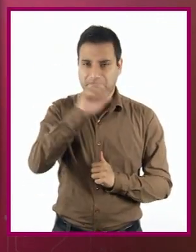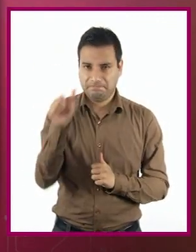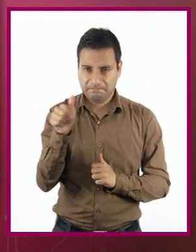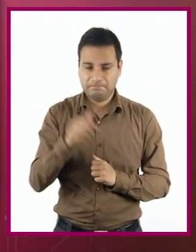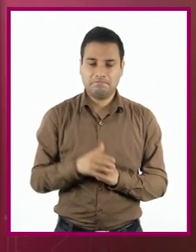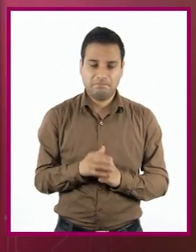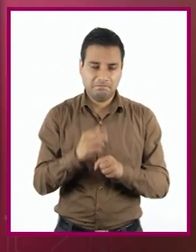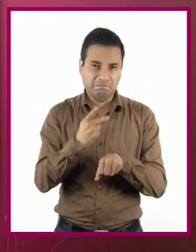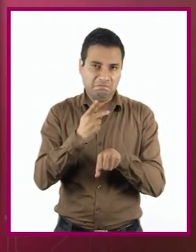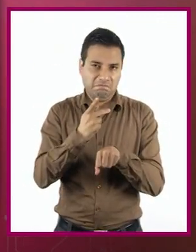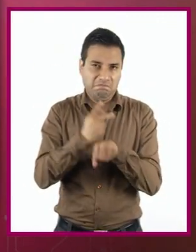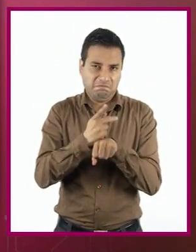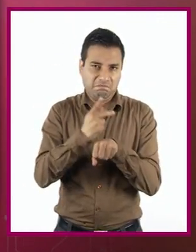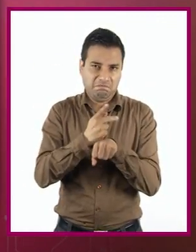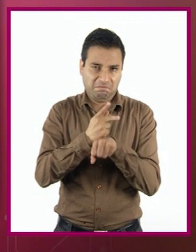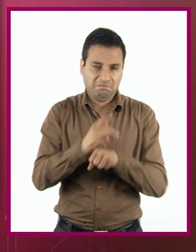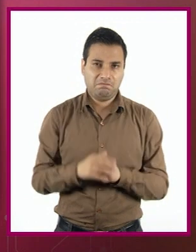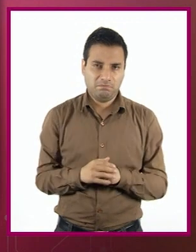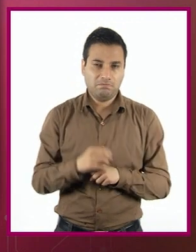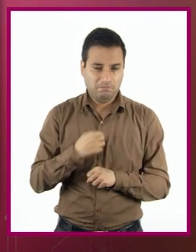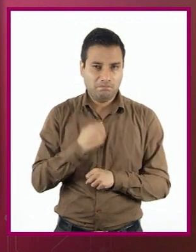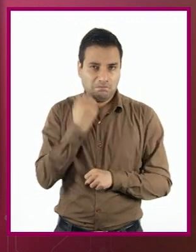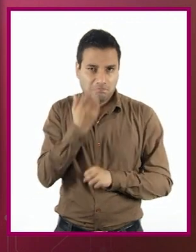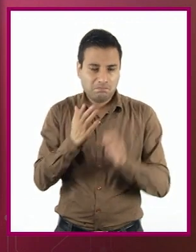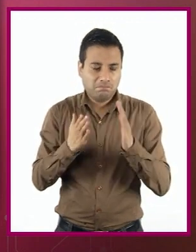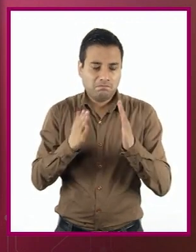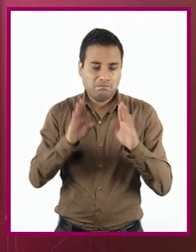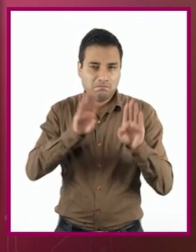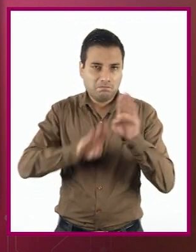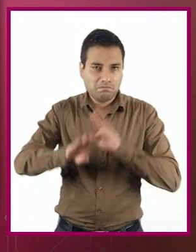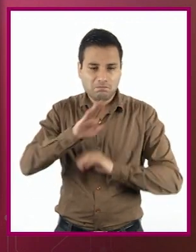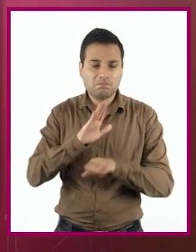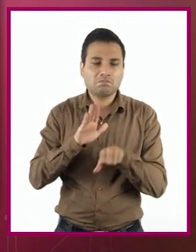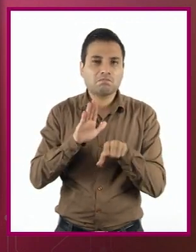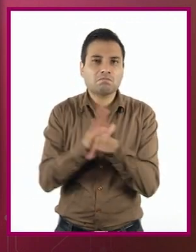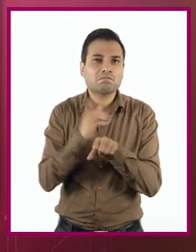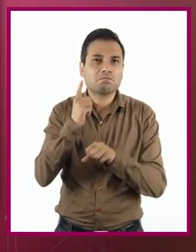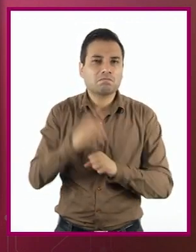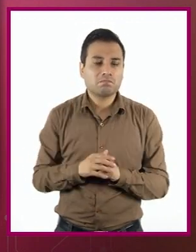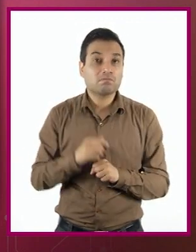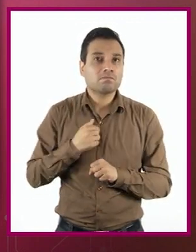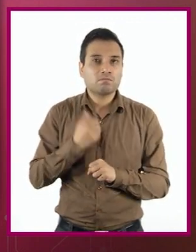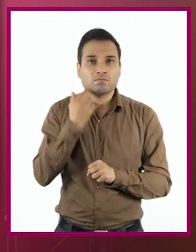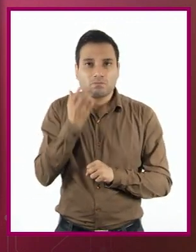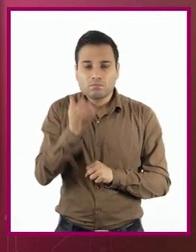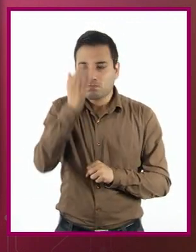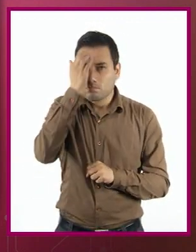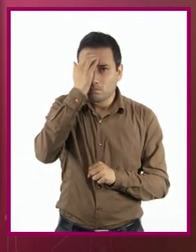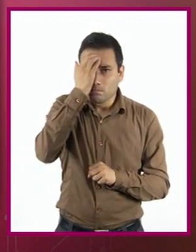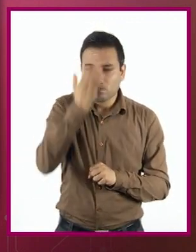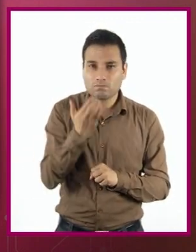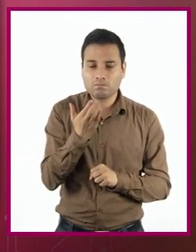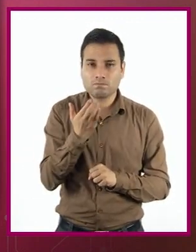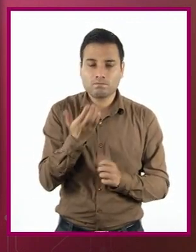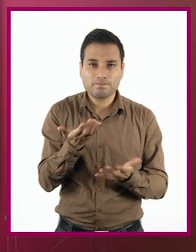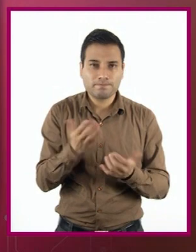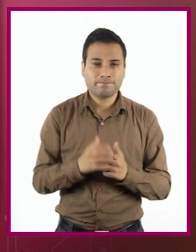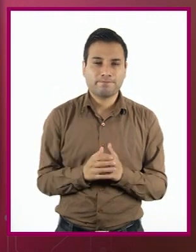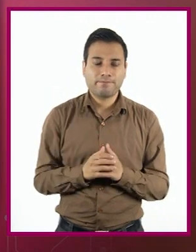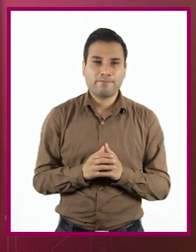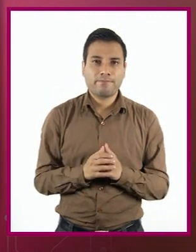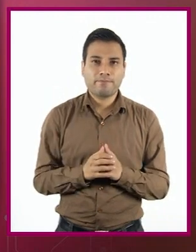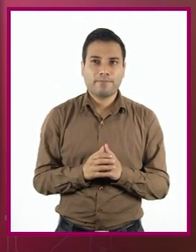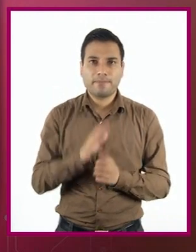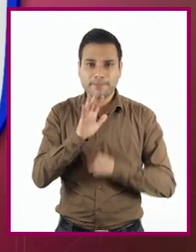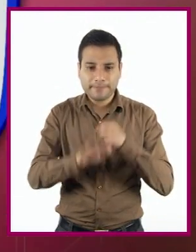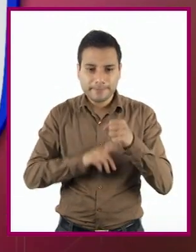la preparatoria decidí estudiar biología, pues ahí ya tenía el deseo de conocer cómo funcionaban e interaccionaban